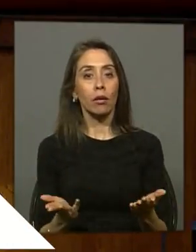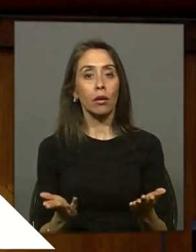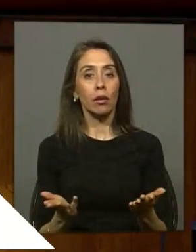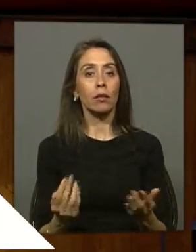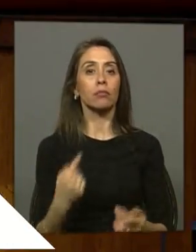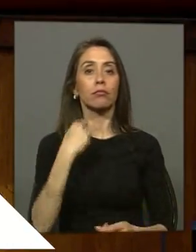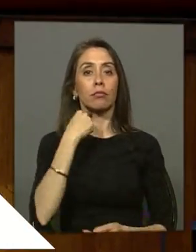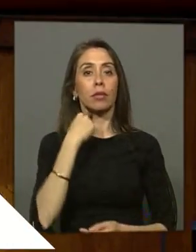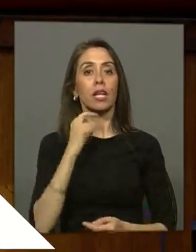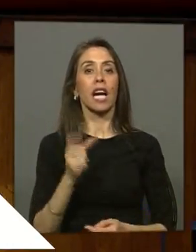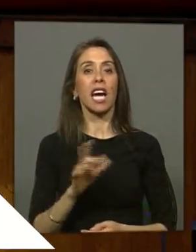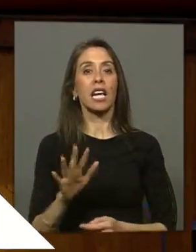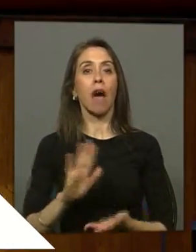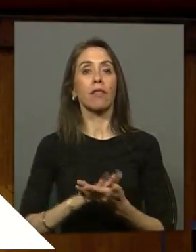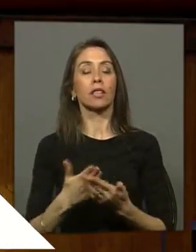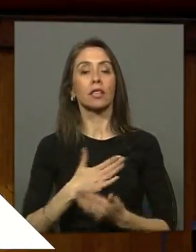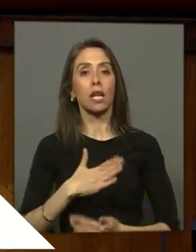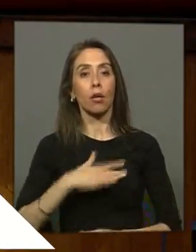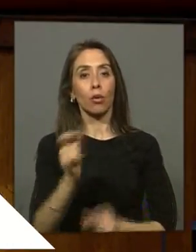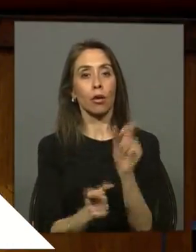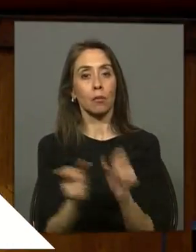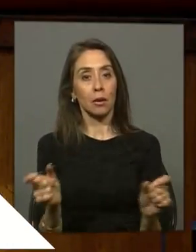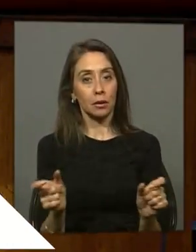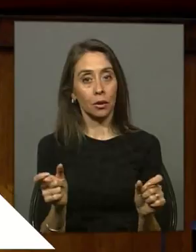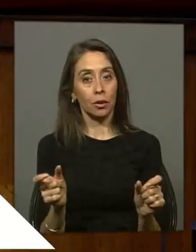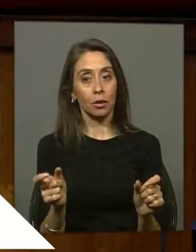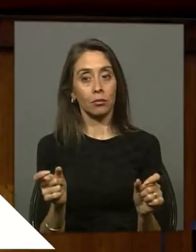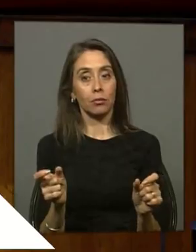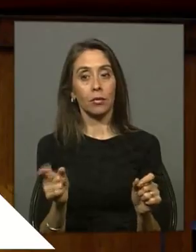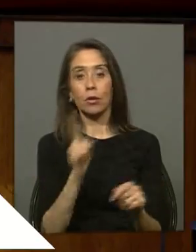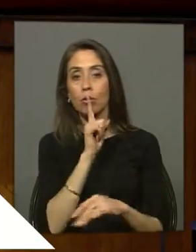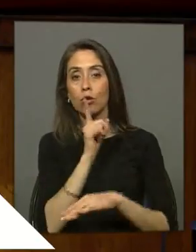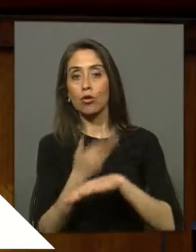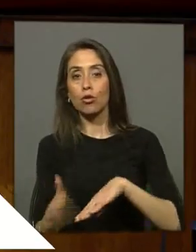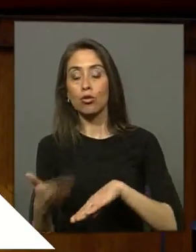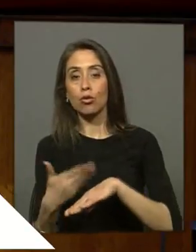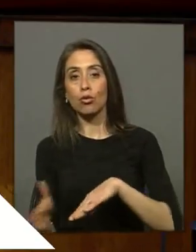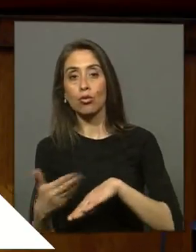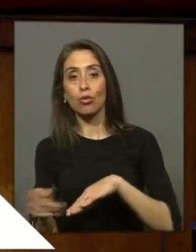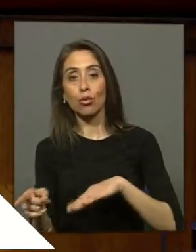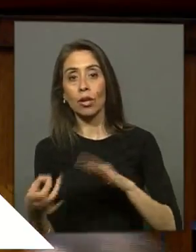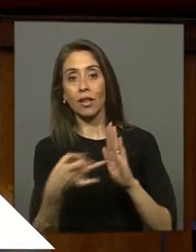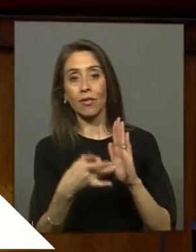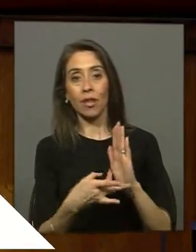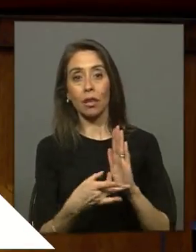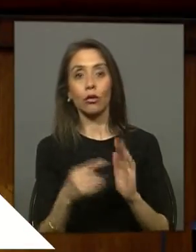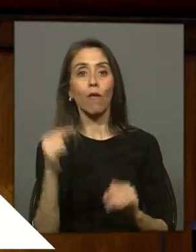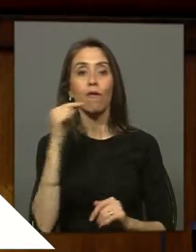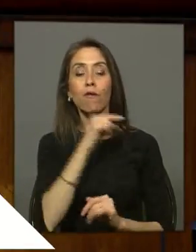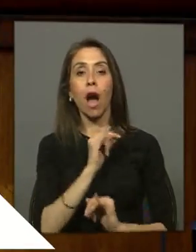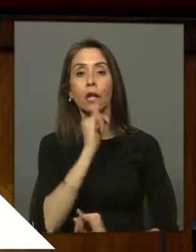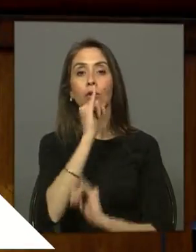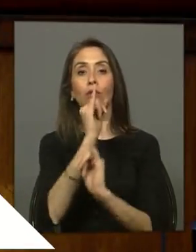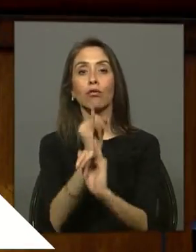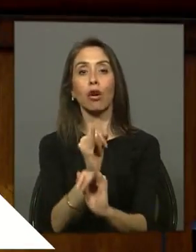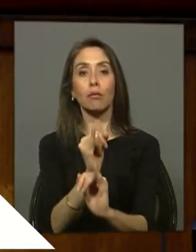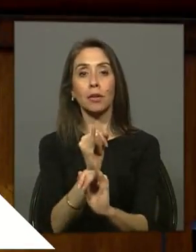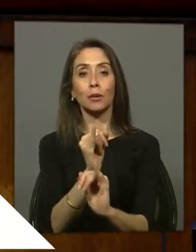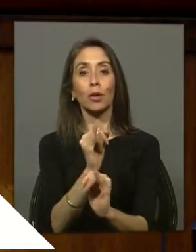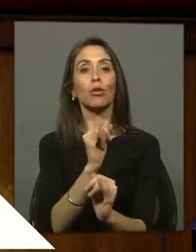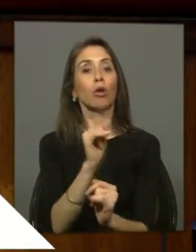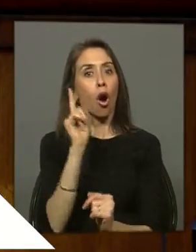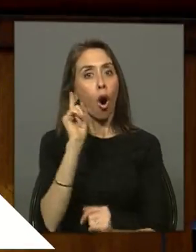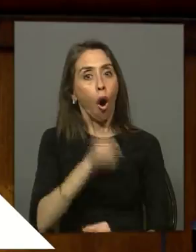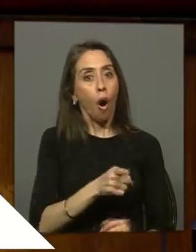afectado gravemente la salud de la población en aras de impugnir ocultar estas infracciones se ha omitido y falseado información que se encontraba